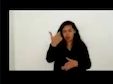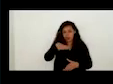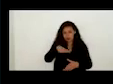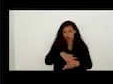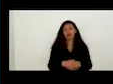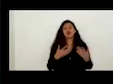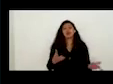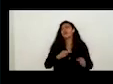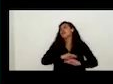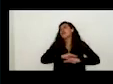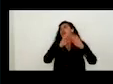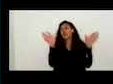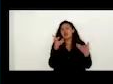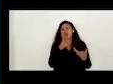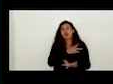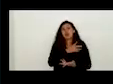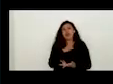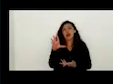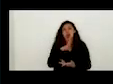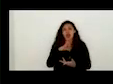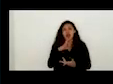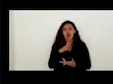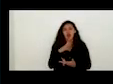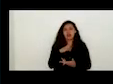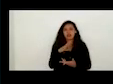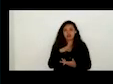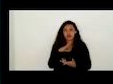que obviamente tienen estos mismos nutrientes.